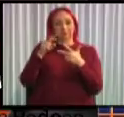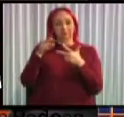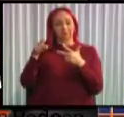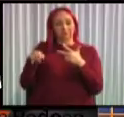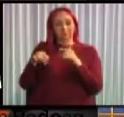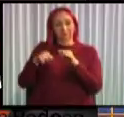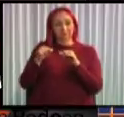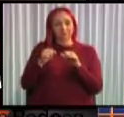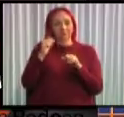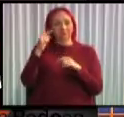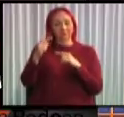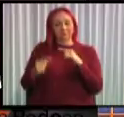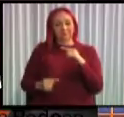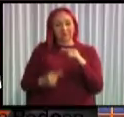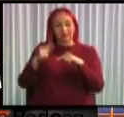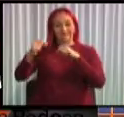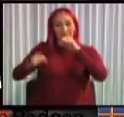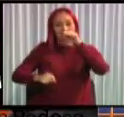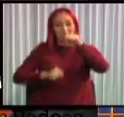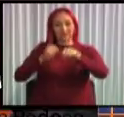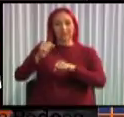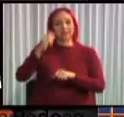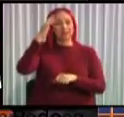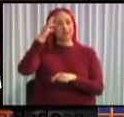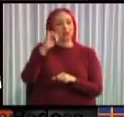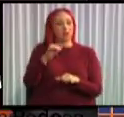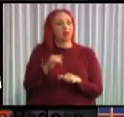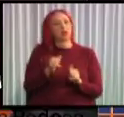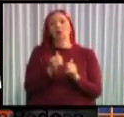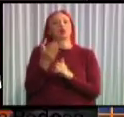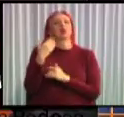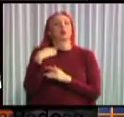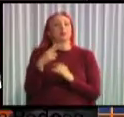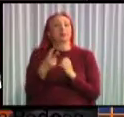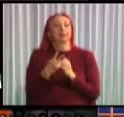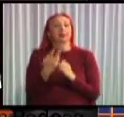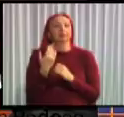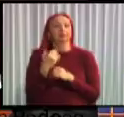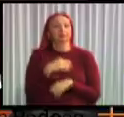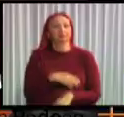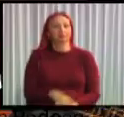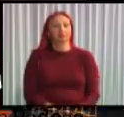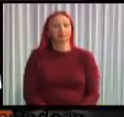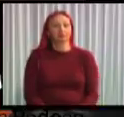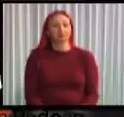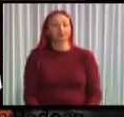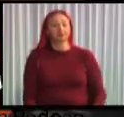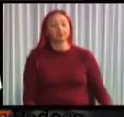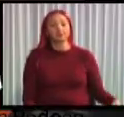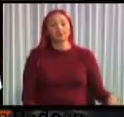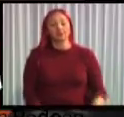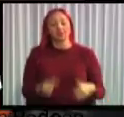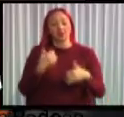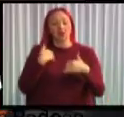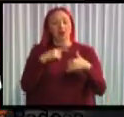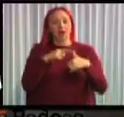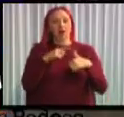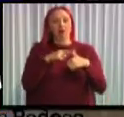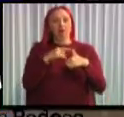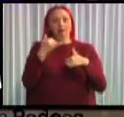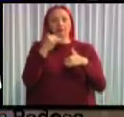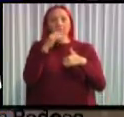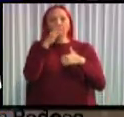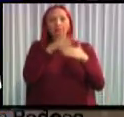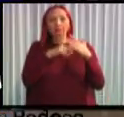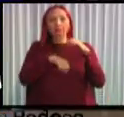el aro de bici sí me acuerdo bastante bien que lo jugué cualquier cantidad de veces en mi infancia. Don Edgar Andrada dice que le pregunte a algunos